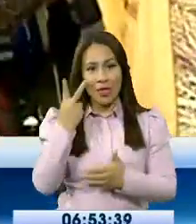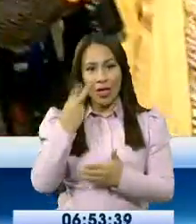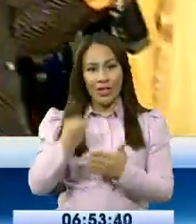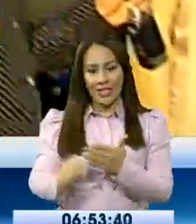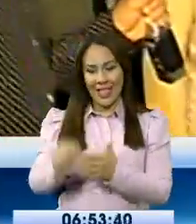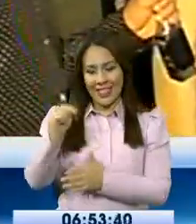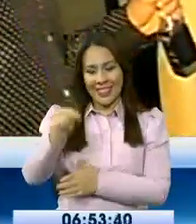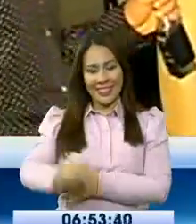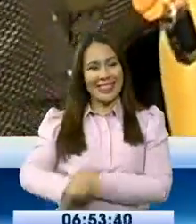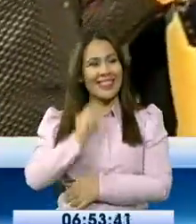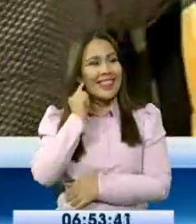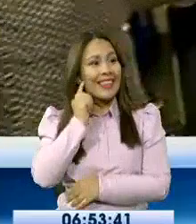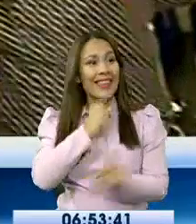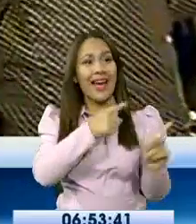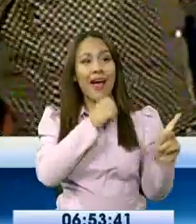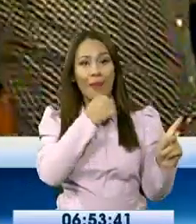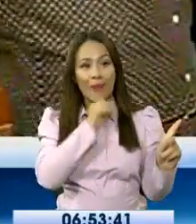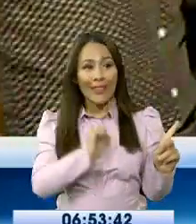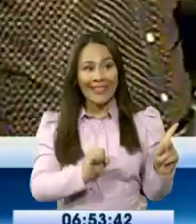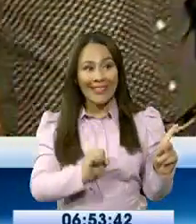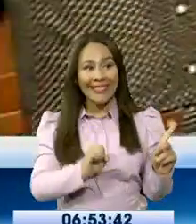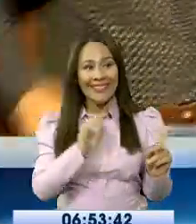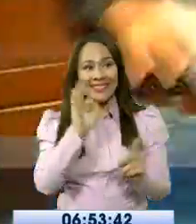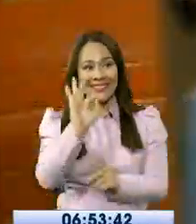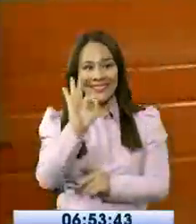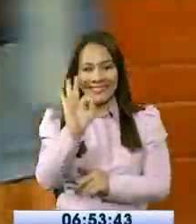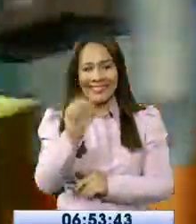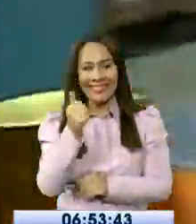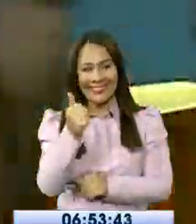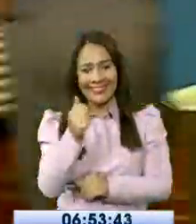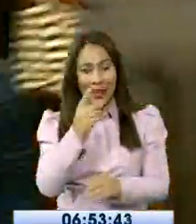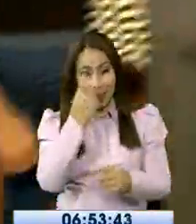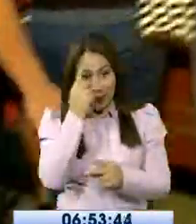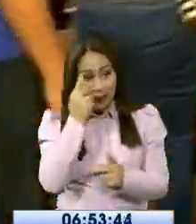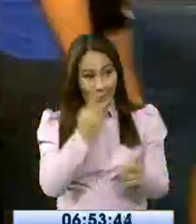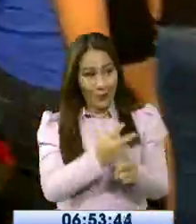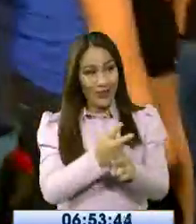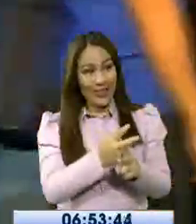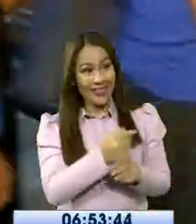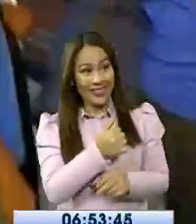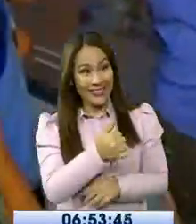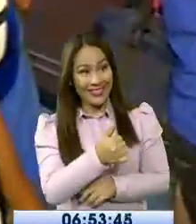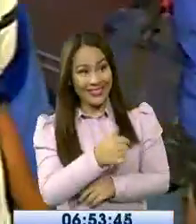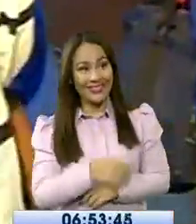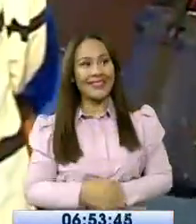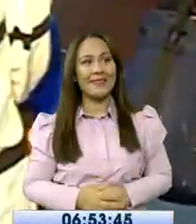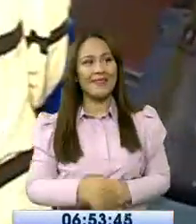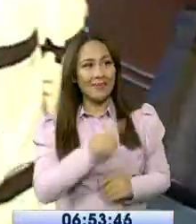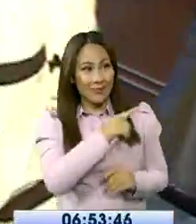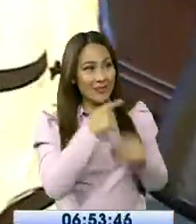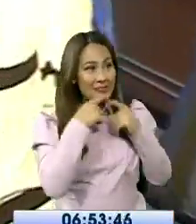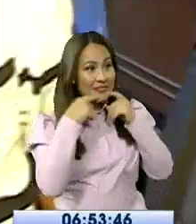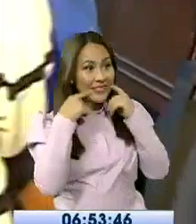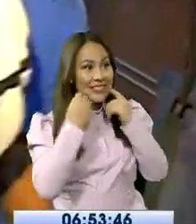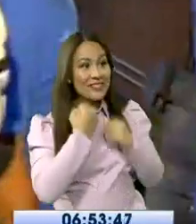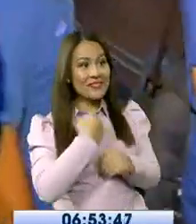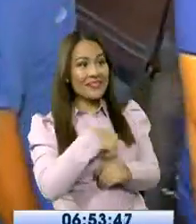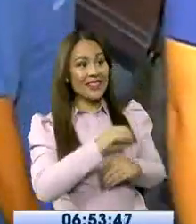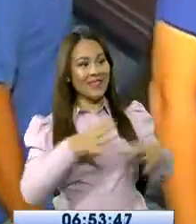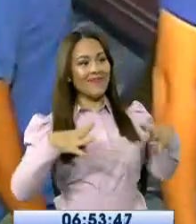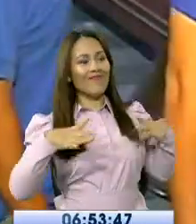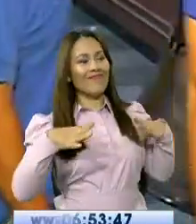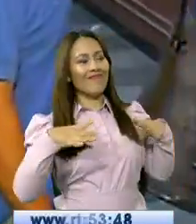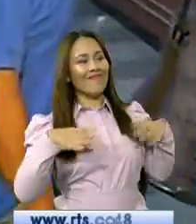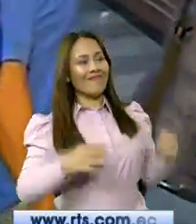Que disfrute mucho, pase bien. Ok, igualmente. Gracias, mi señora, cuídese mucho. Caballero, buenos días. Contento, feliz que vayas a expresarse este fin de